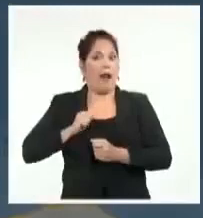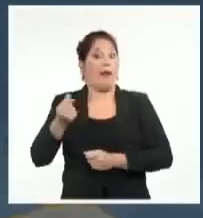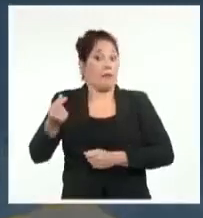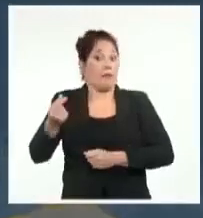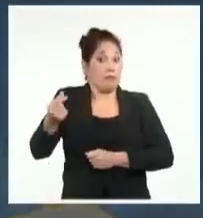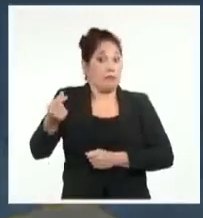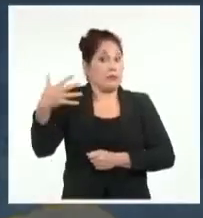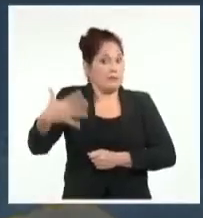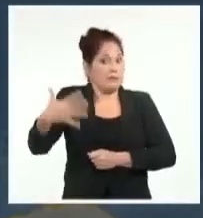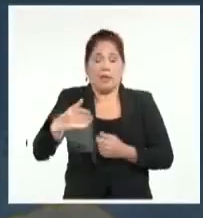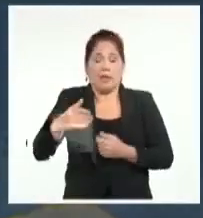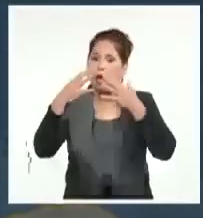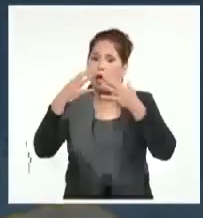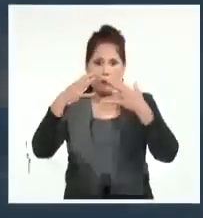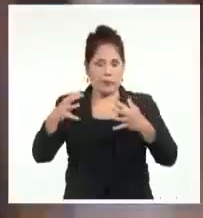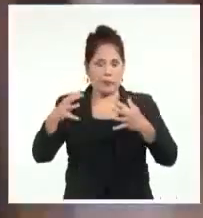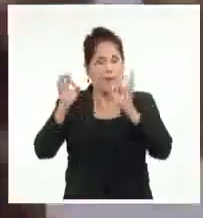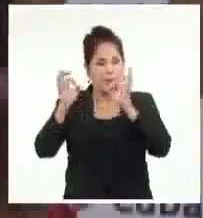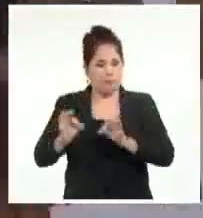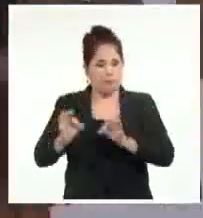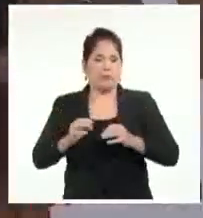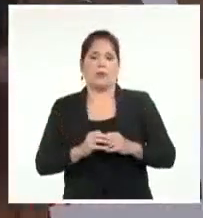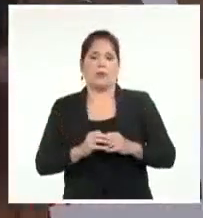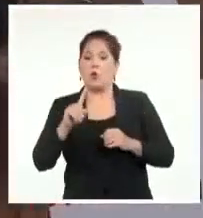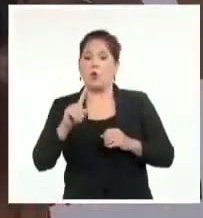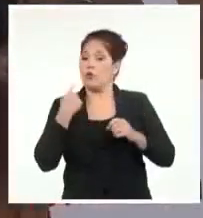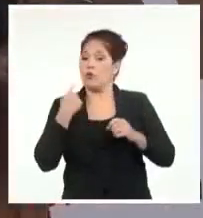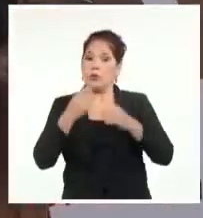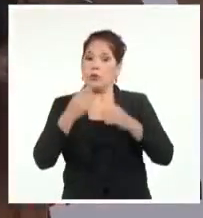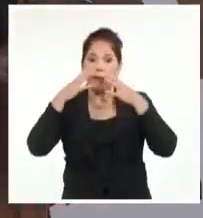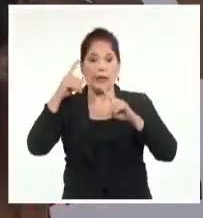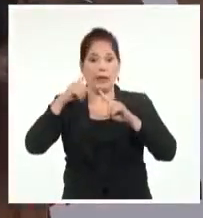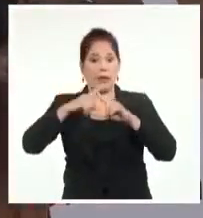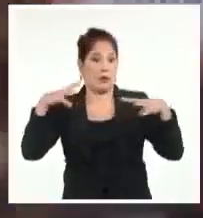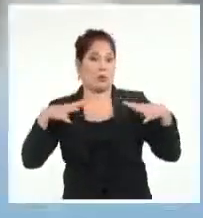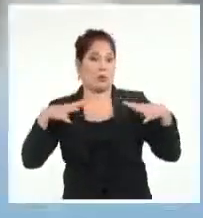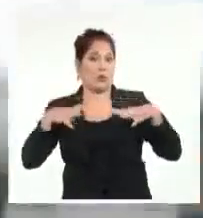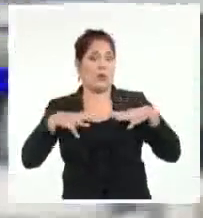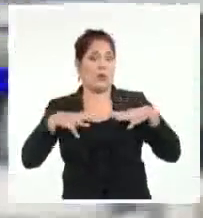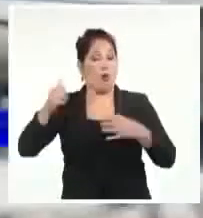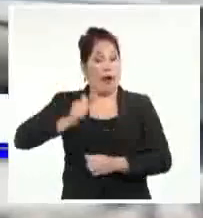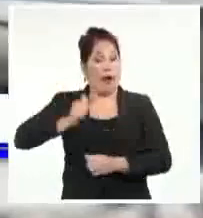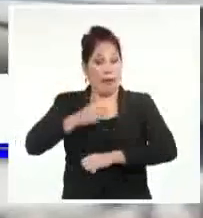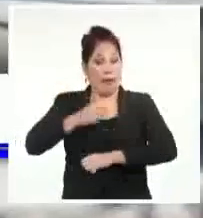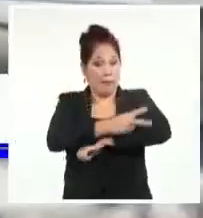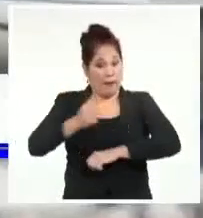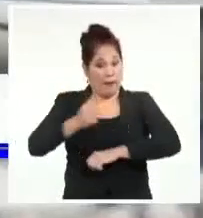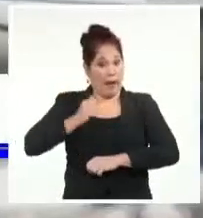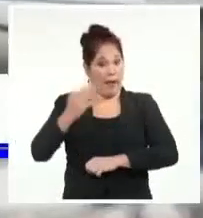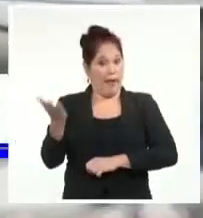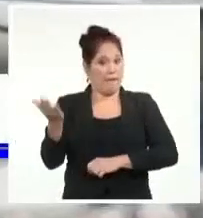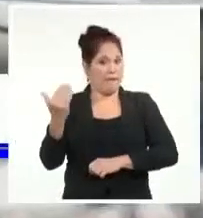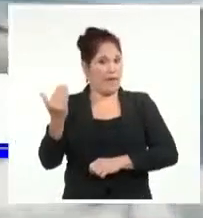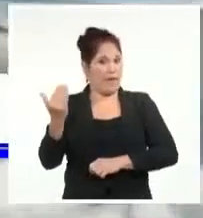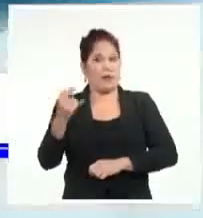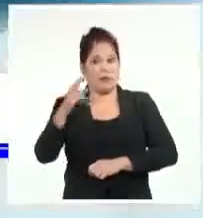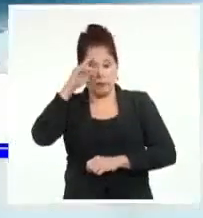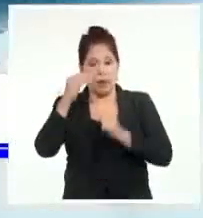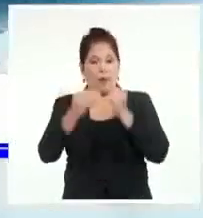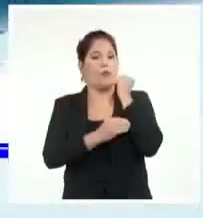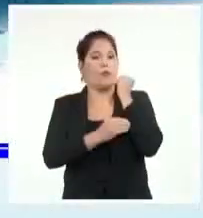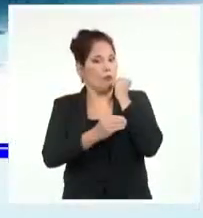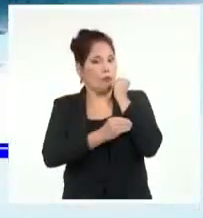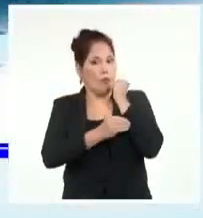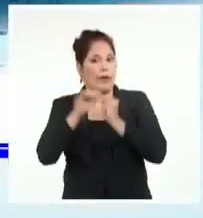ese es un mercado seguro. Tenemos una importante turoperación en el mercado de Canadá, turoperadores muy fuertes como Air